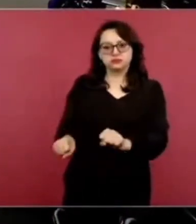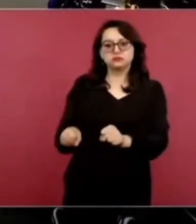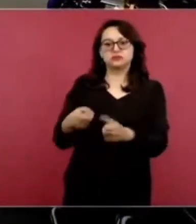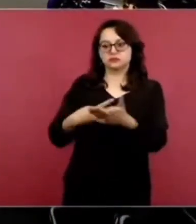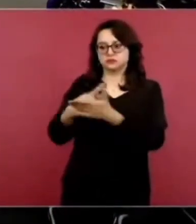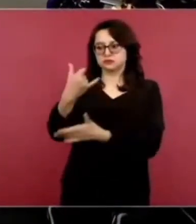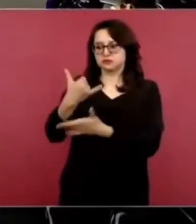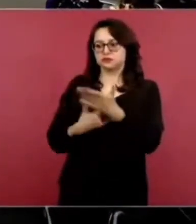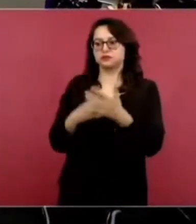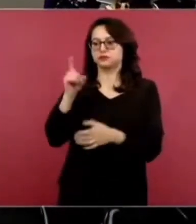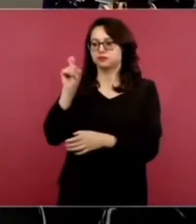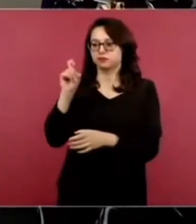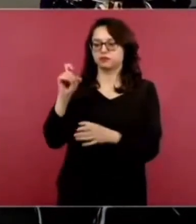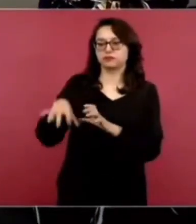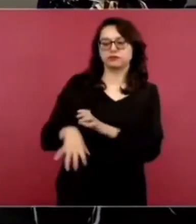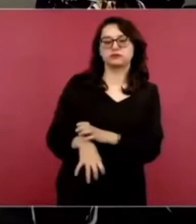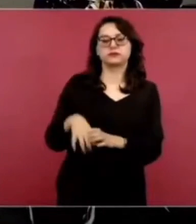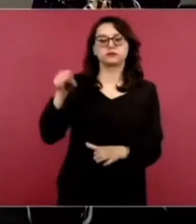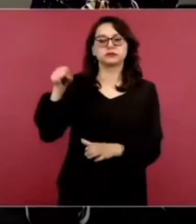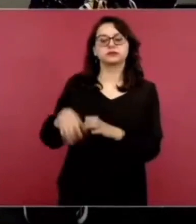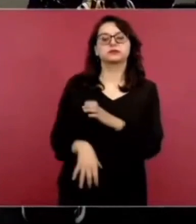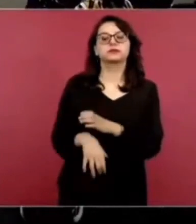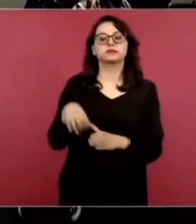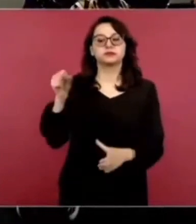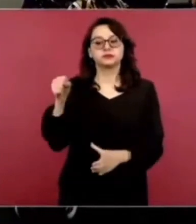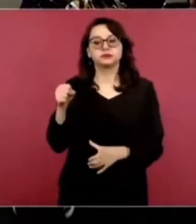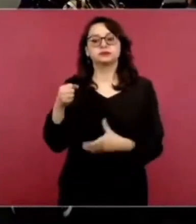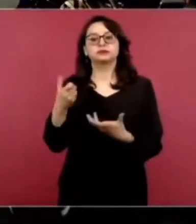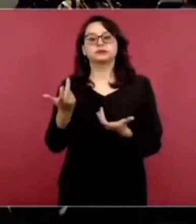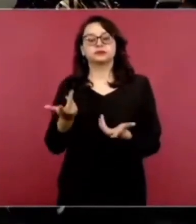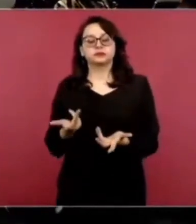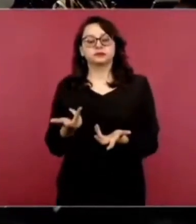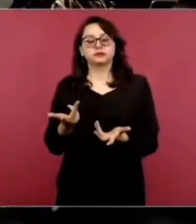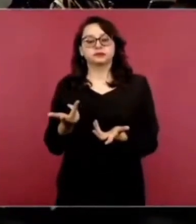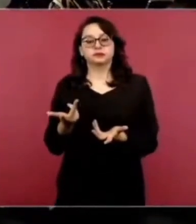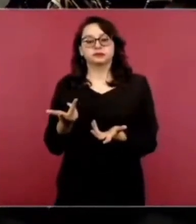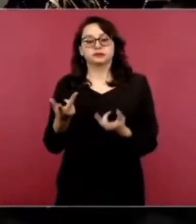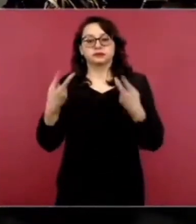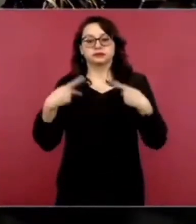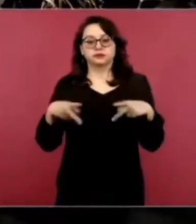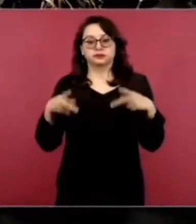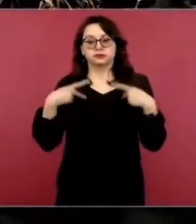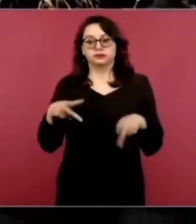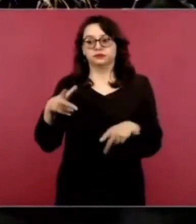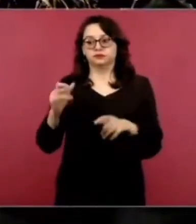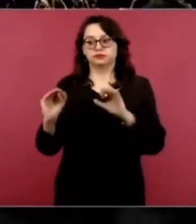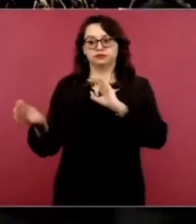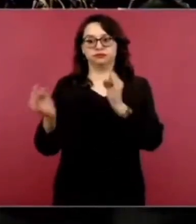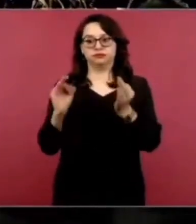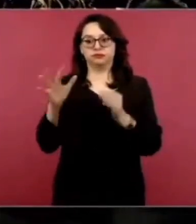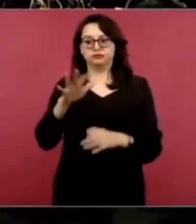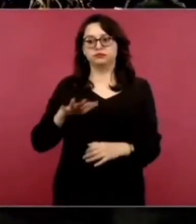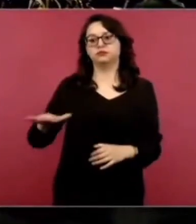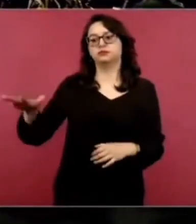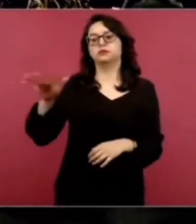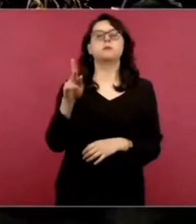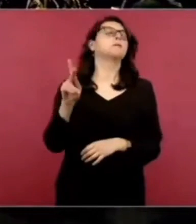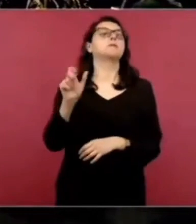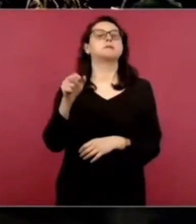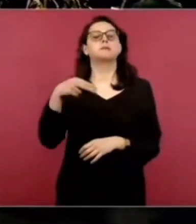este proyecto que quedó pendiente, obviamente con modificaciones. La gente del Pánuco, con la que hemos